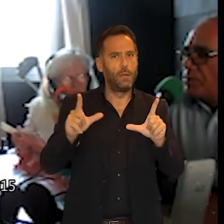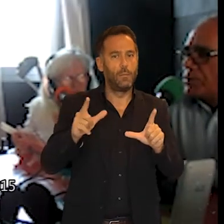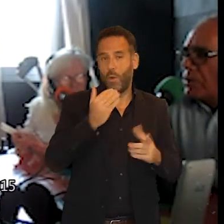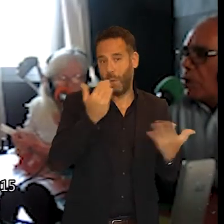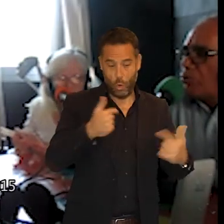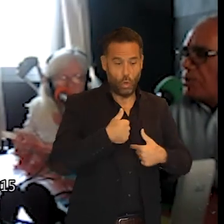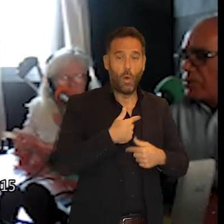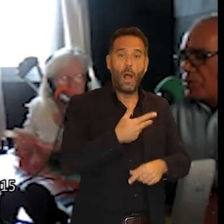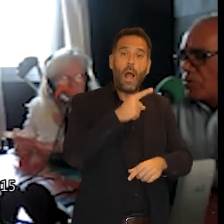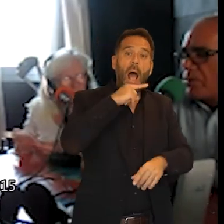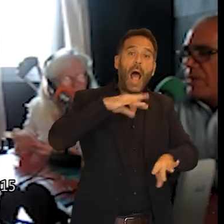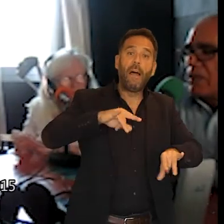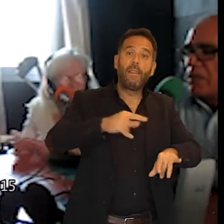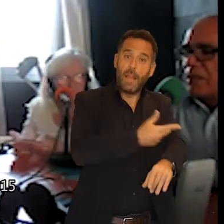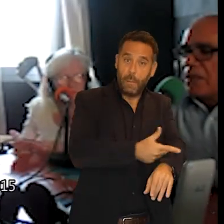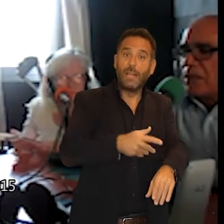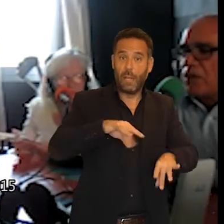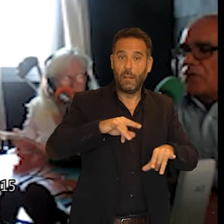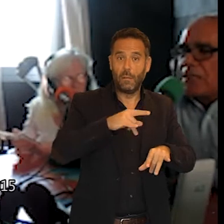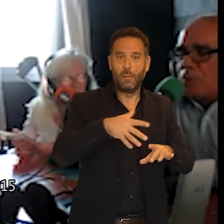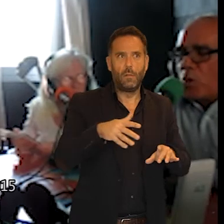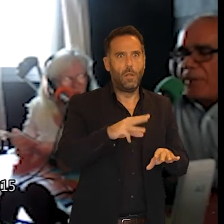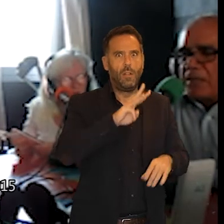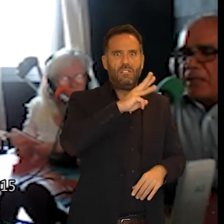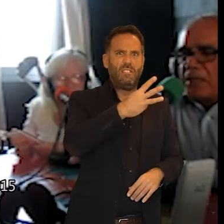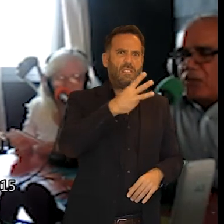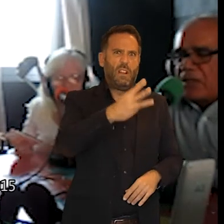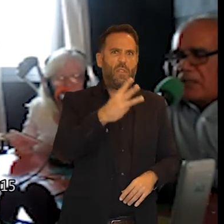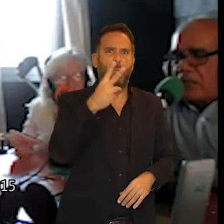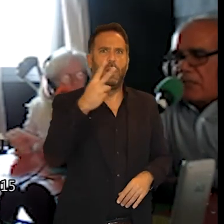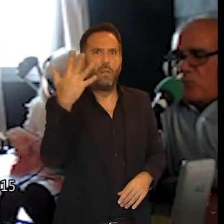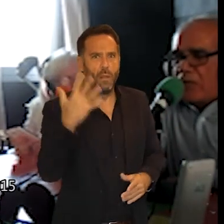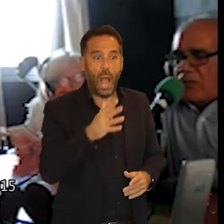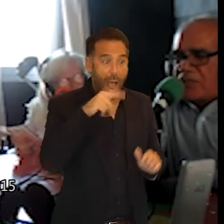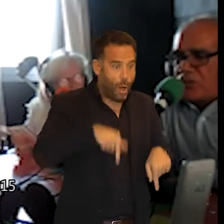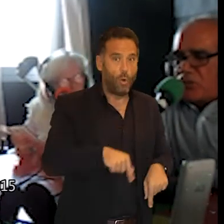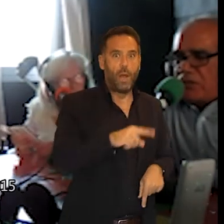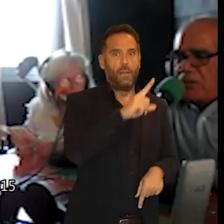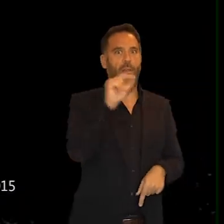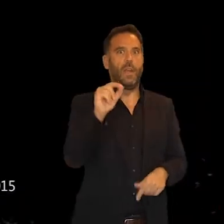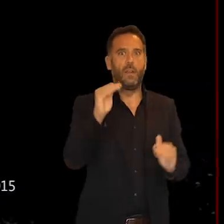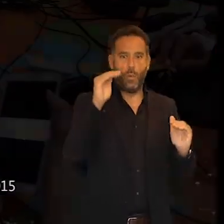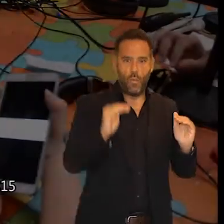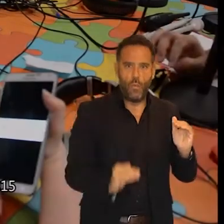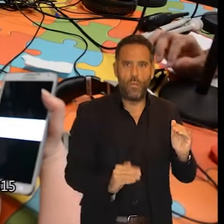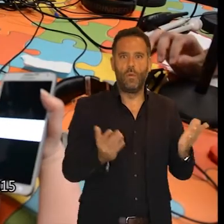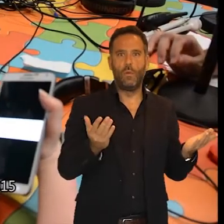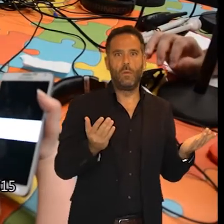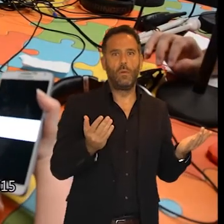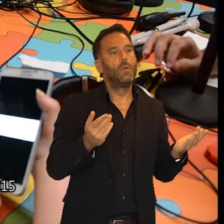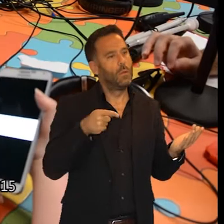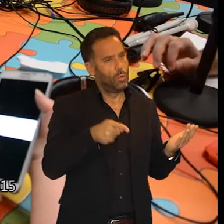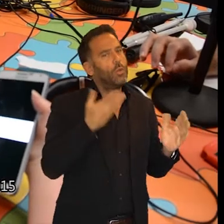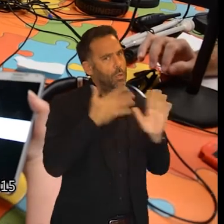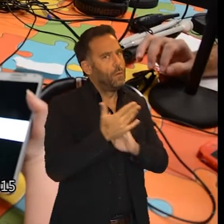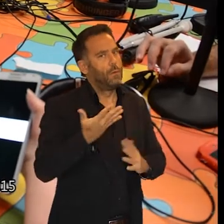diabético, yo tenía el azúcar en 3.25, y ahora tengo en 1.03. Mira, oye, enhorabuena, estupendo. 2,2 menos de azúcar. Eso